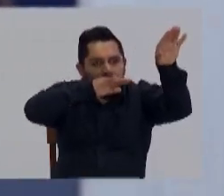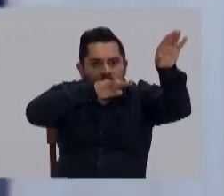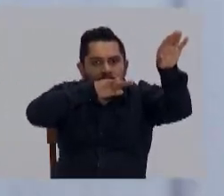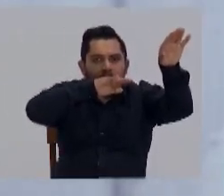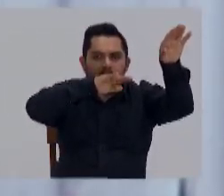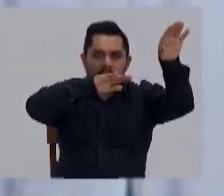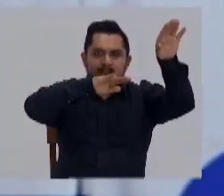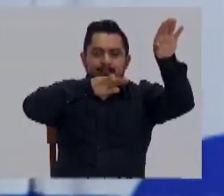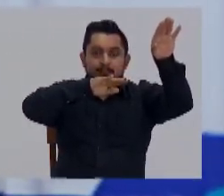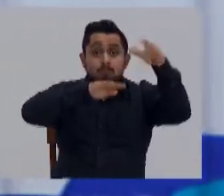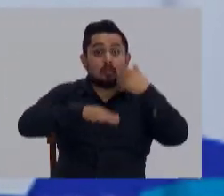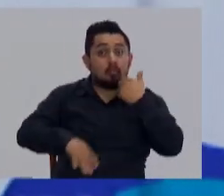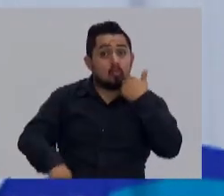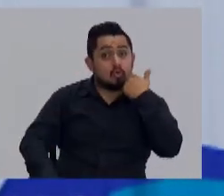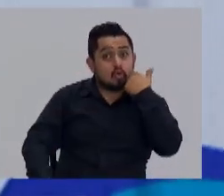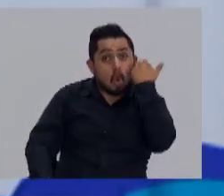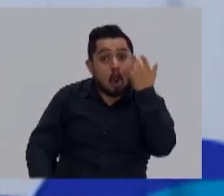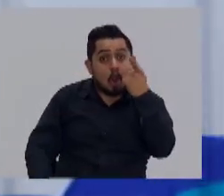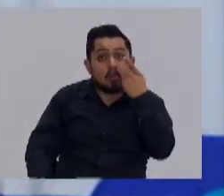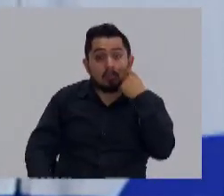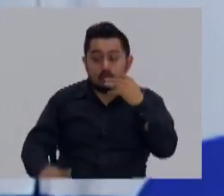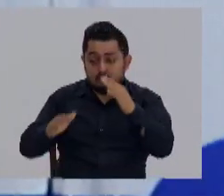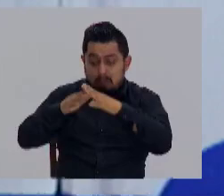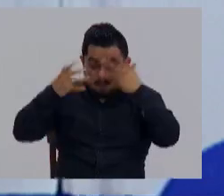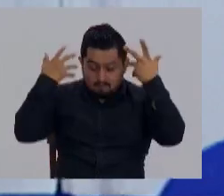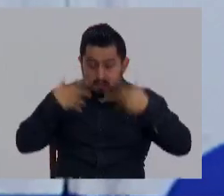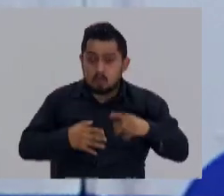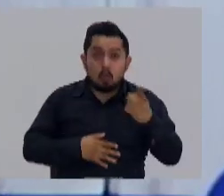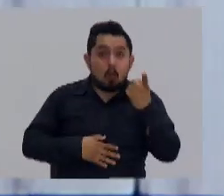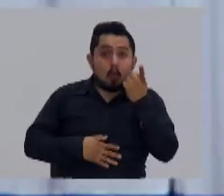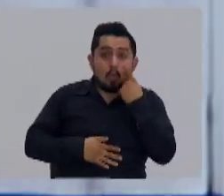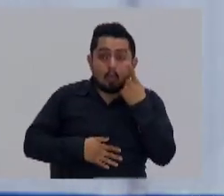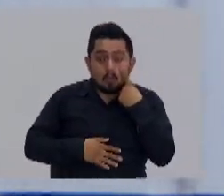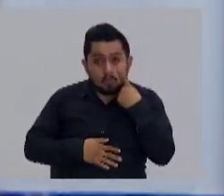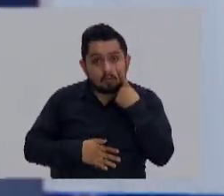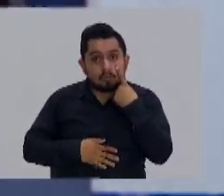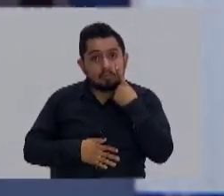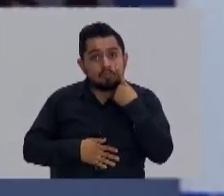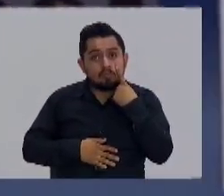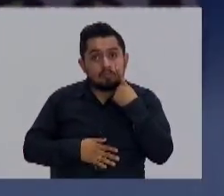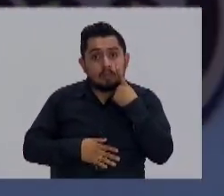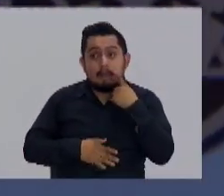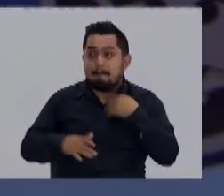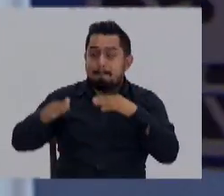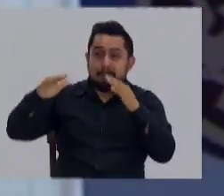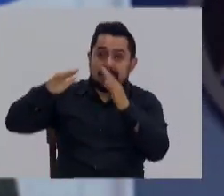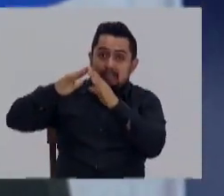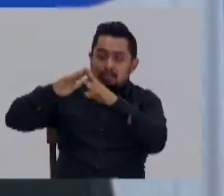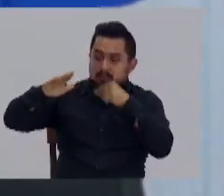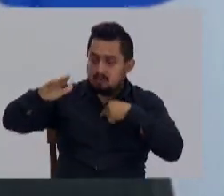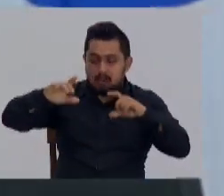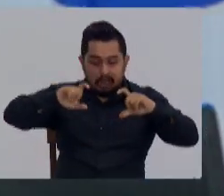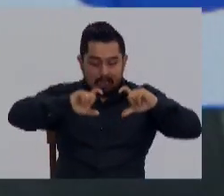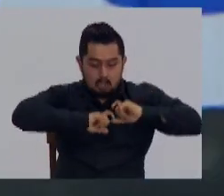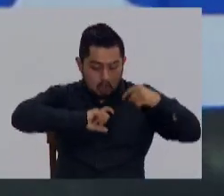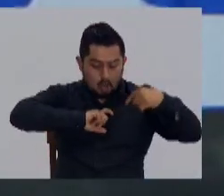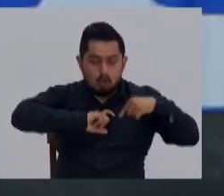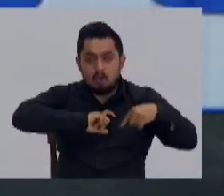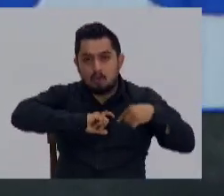Jóvenes, limpiemos la casa, no el templo, la casa, el